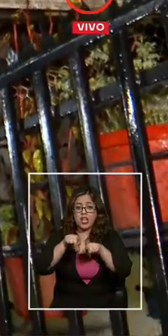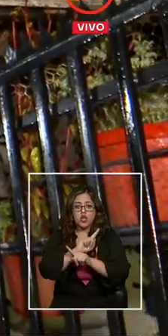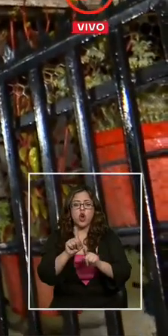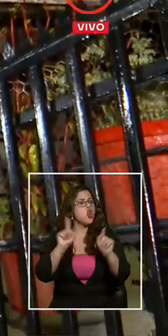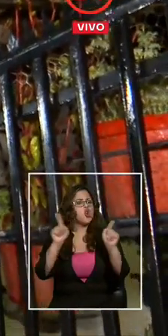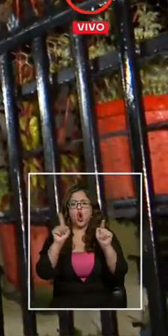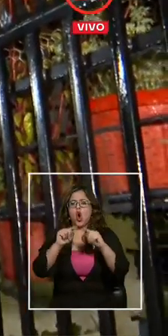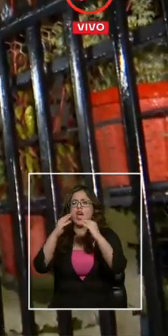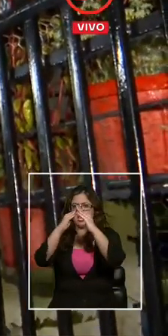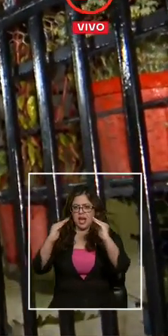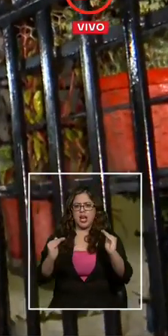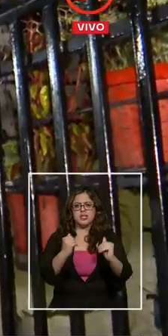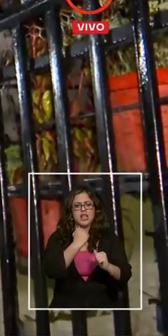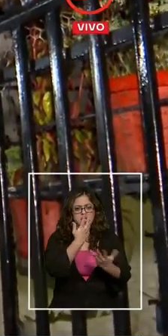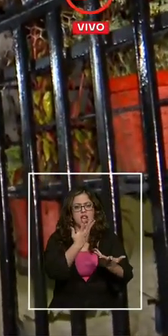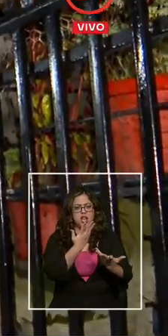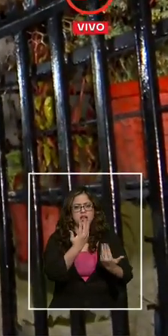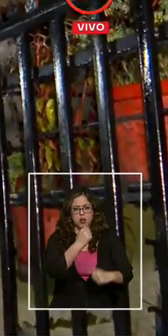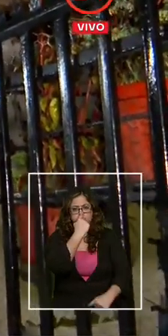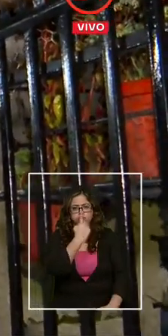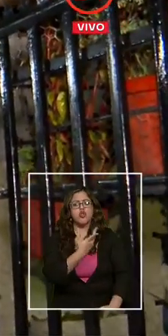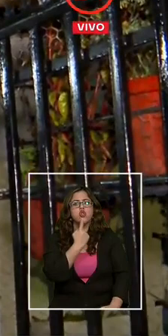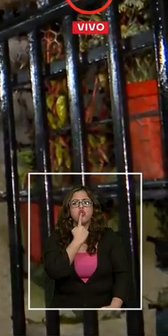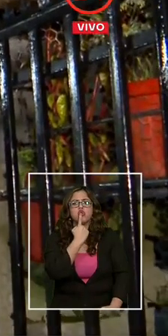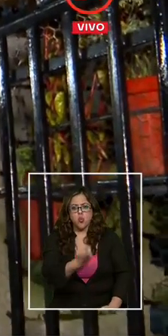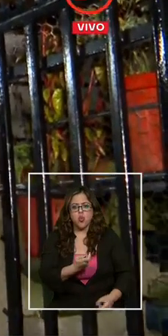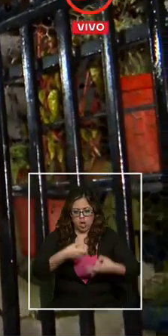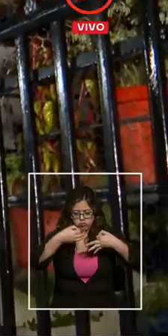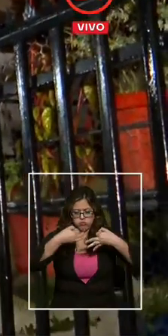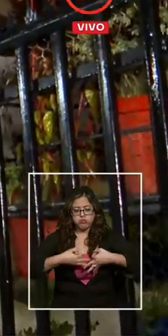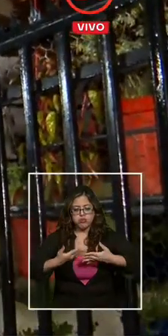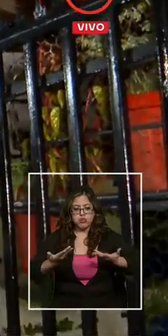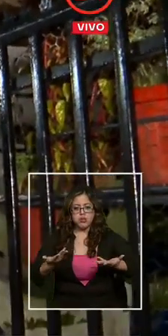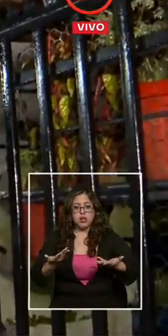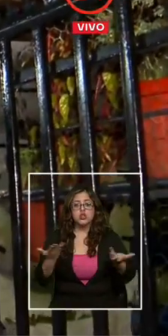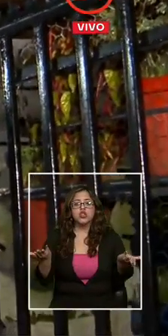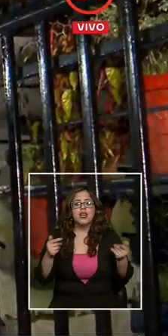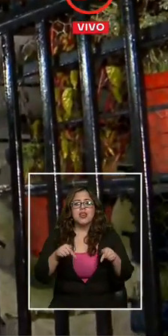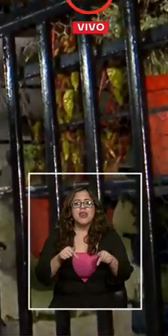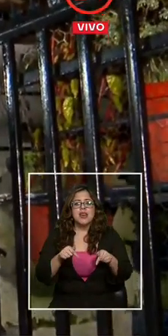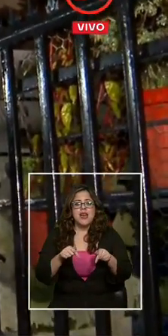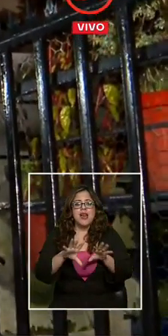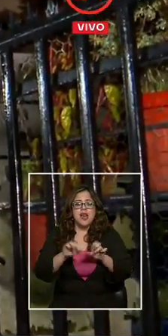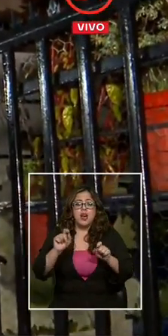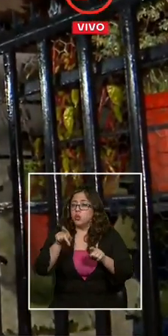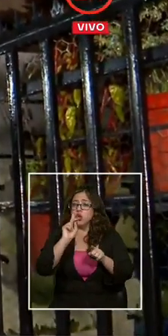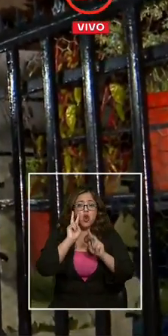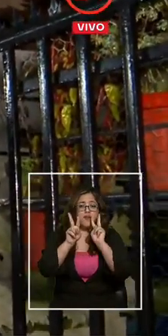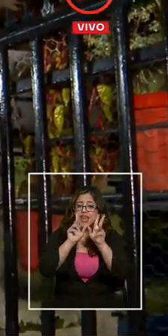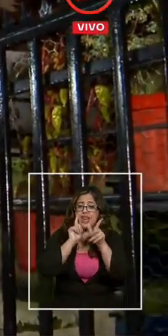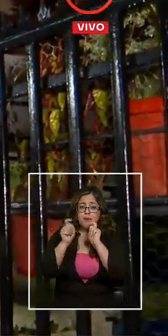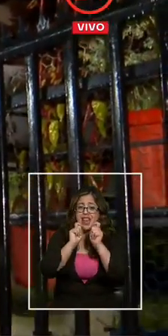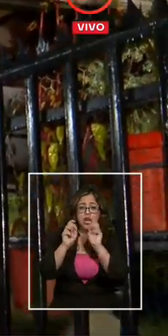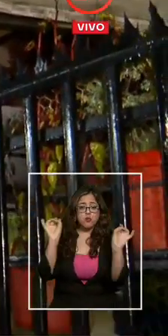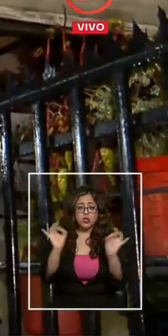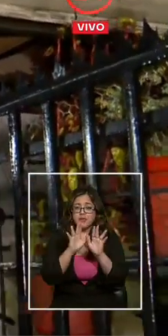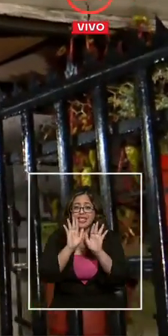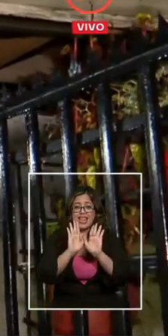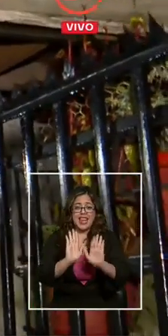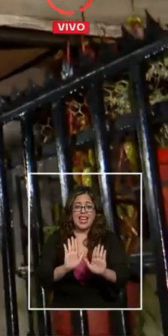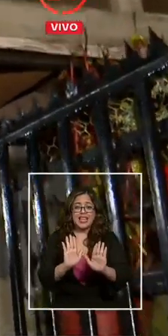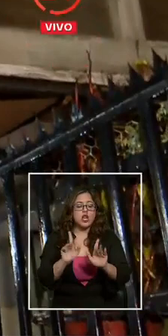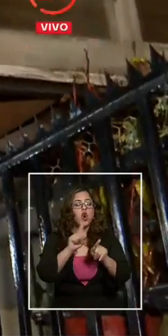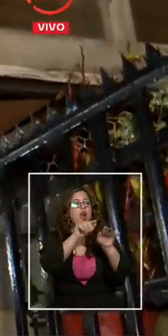sólida completamente. Sí, sí. Las casas que están aquí completas son sólidas. Ya. Entonces, no ves un riesgo en permanecer acá. Están hechas